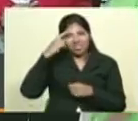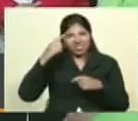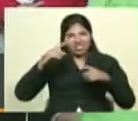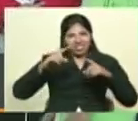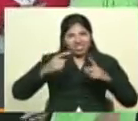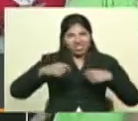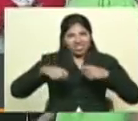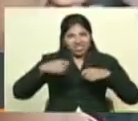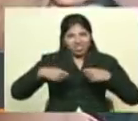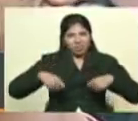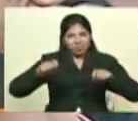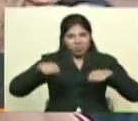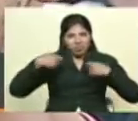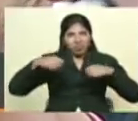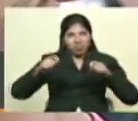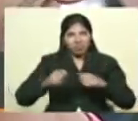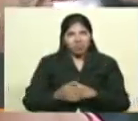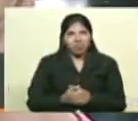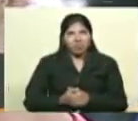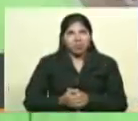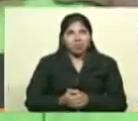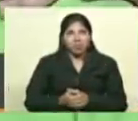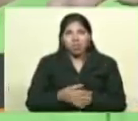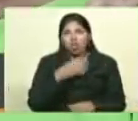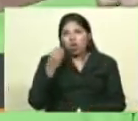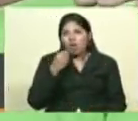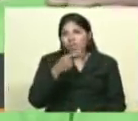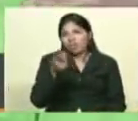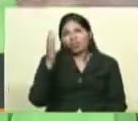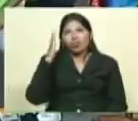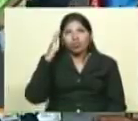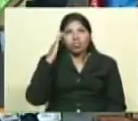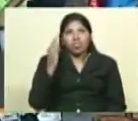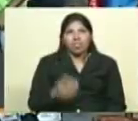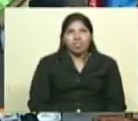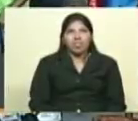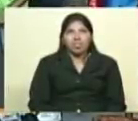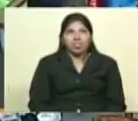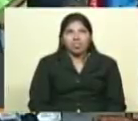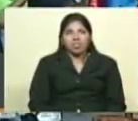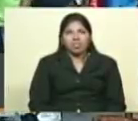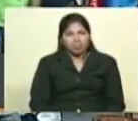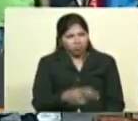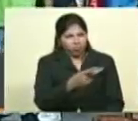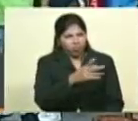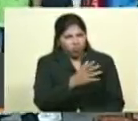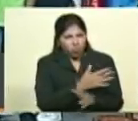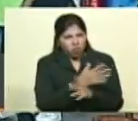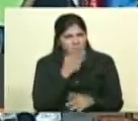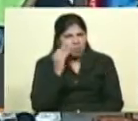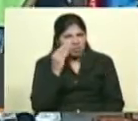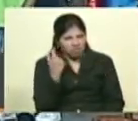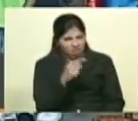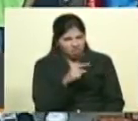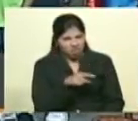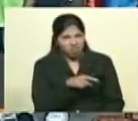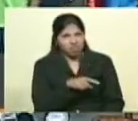acuerdan del yo-yo? Mira, los más jóvenes no saben qué es yo-yo. Todos muchachos, usted no ha jugado yo-yo nunca. ¿Sí?